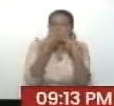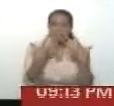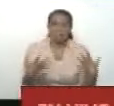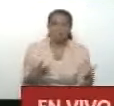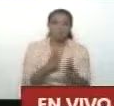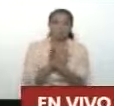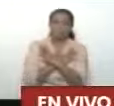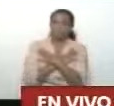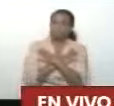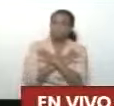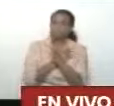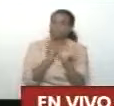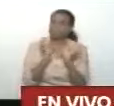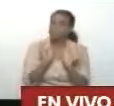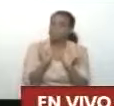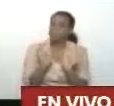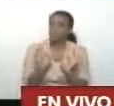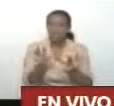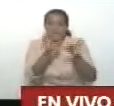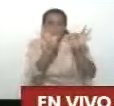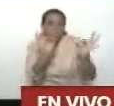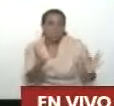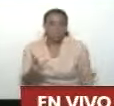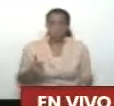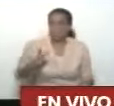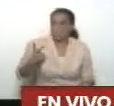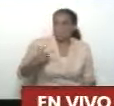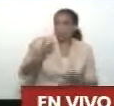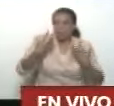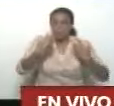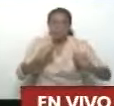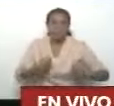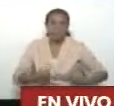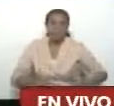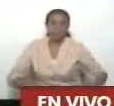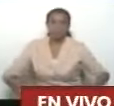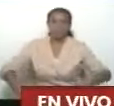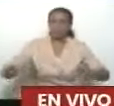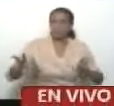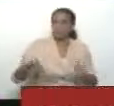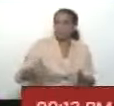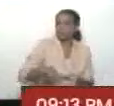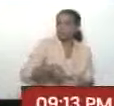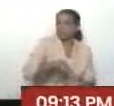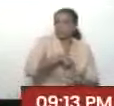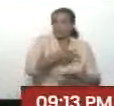Maravilloso, mira. Qué estilo, qué fuerza. ¿Ah?